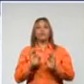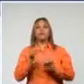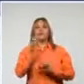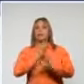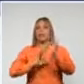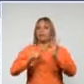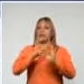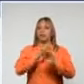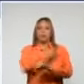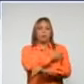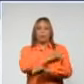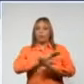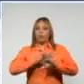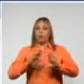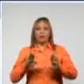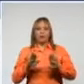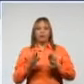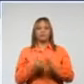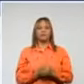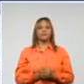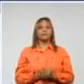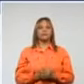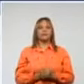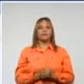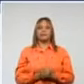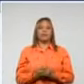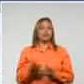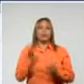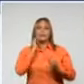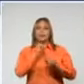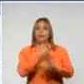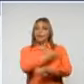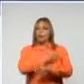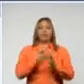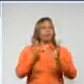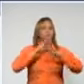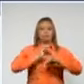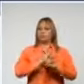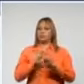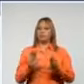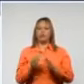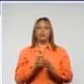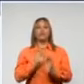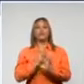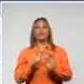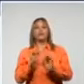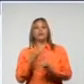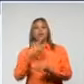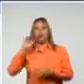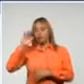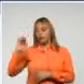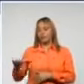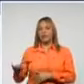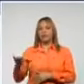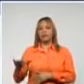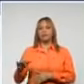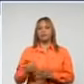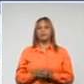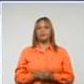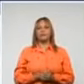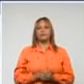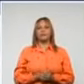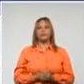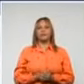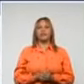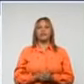hay que ponerte más vacunas. Hay otras que hay que reactivar la vacuna, como